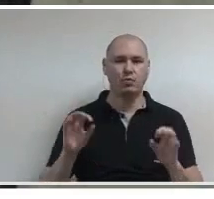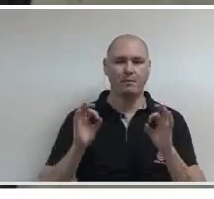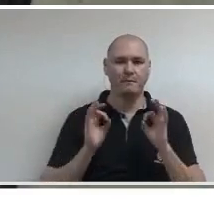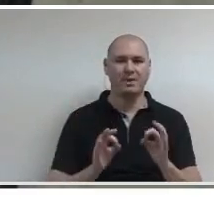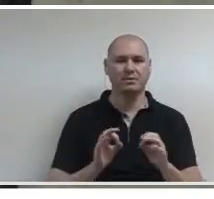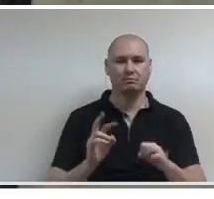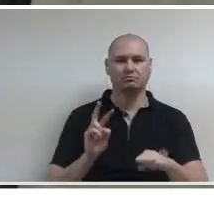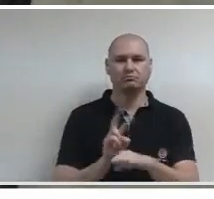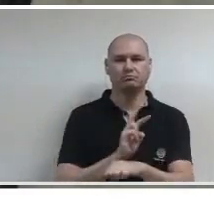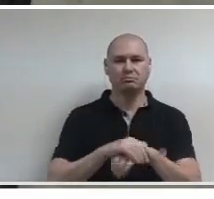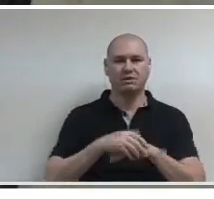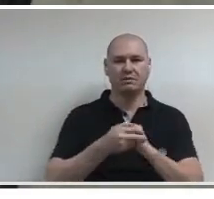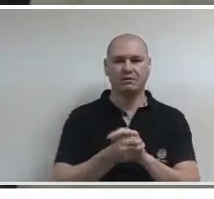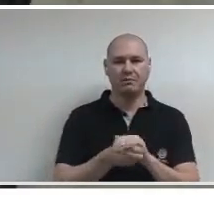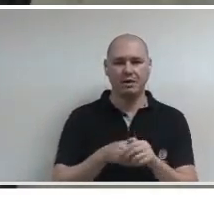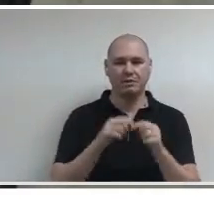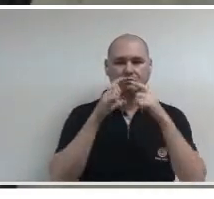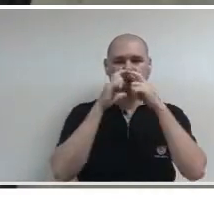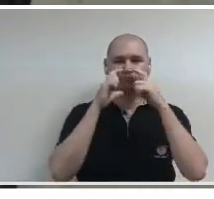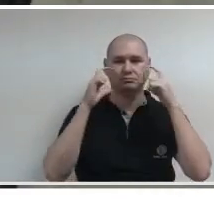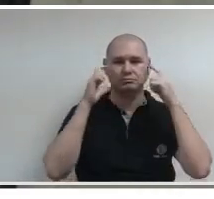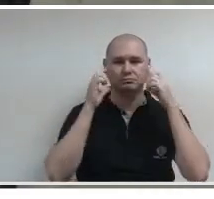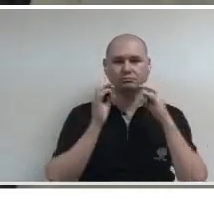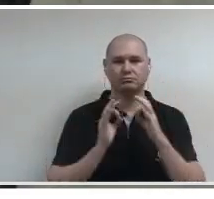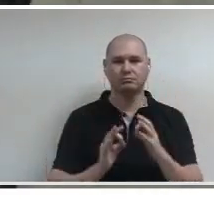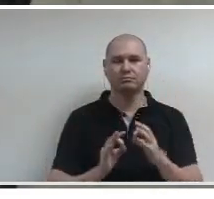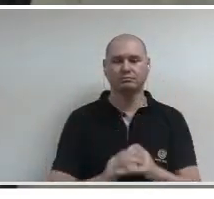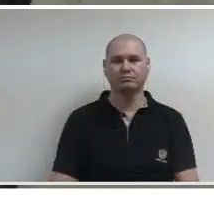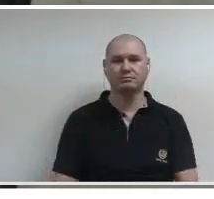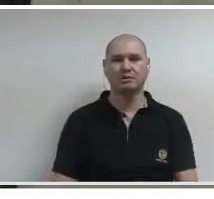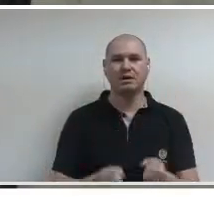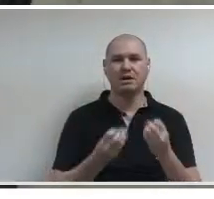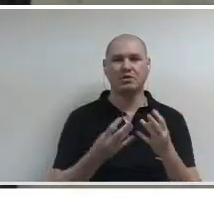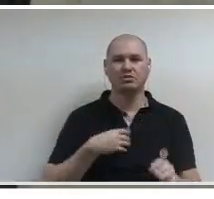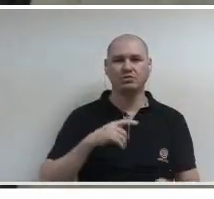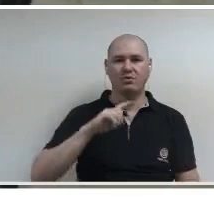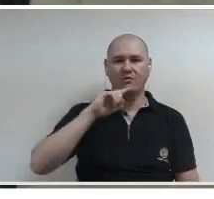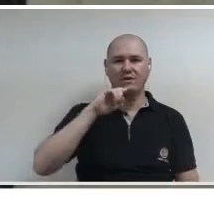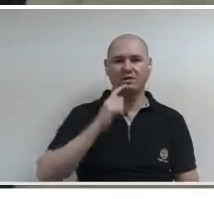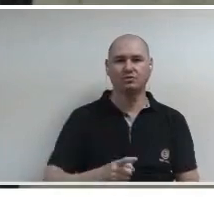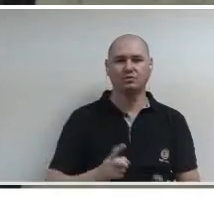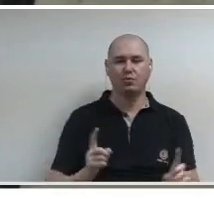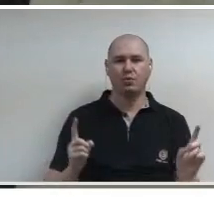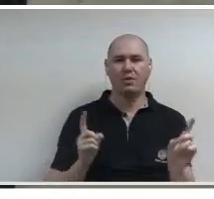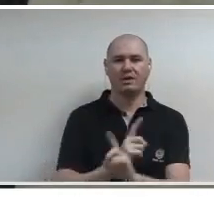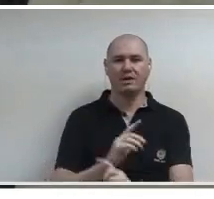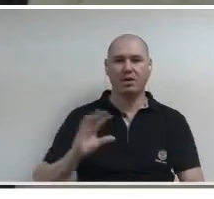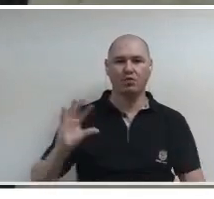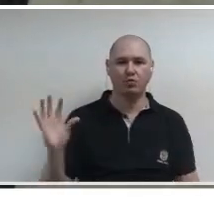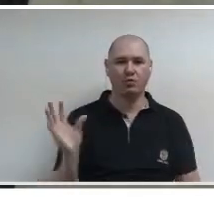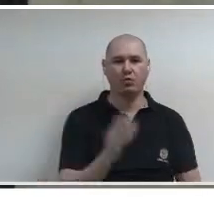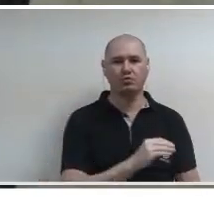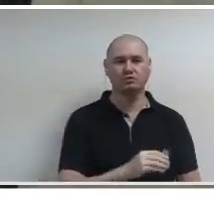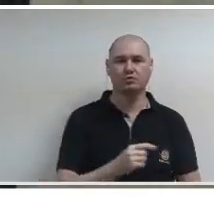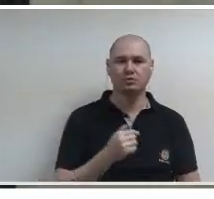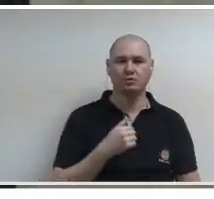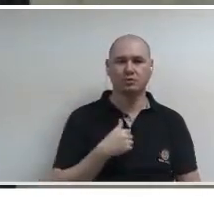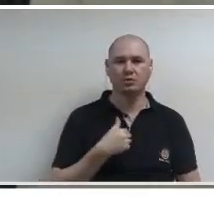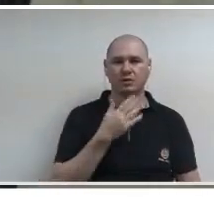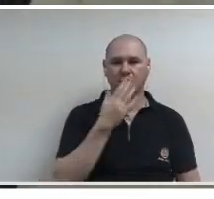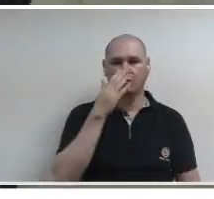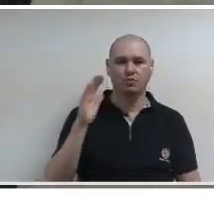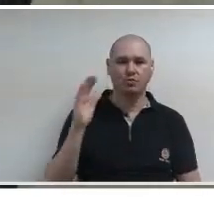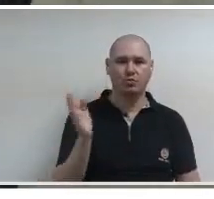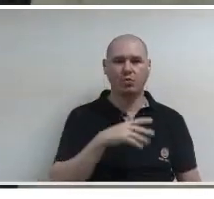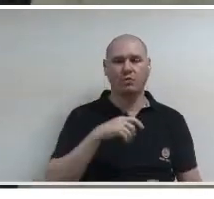y mantener Esto medida supone la sanitaria. obligatoriedad de que las cuadrillas, a Pensáramos, todos, y exhorto a todos los co magistrados